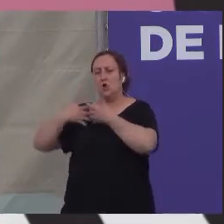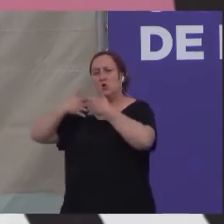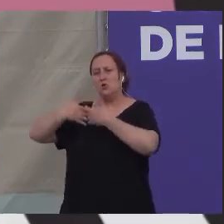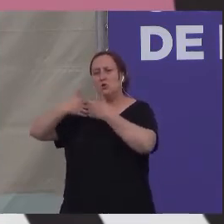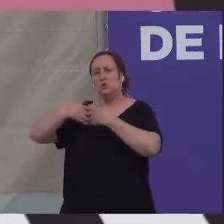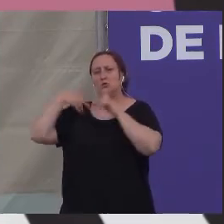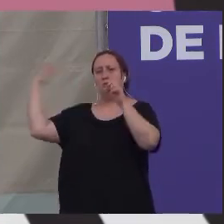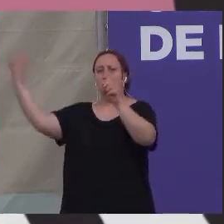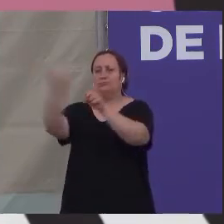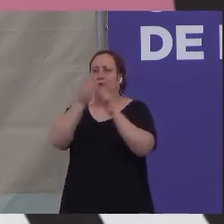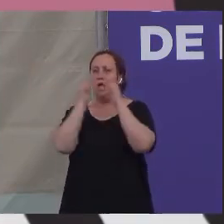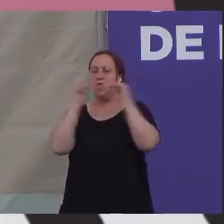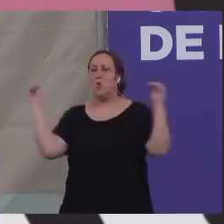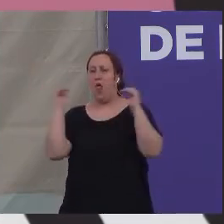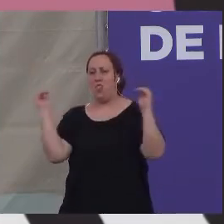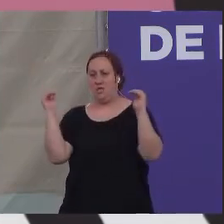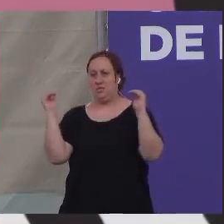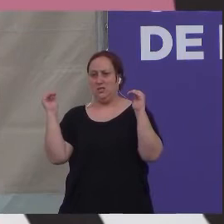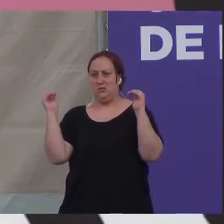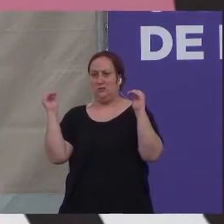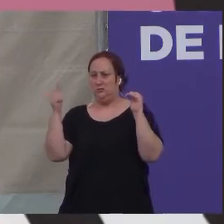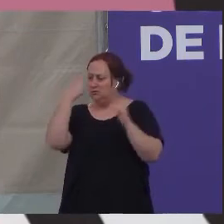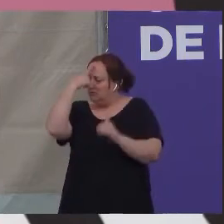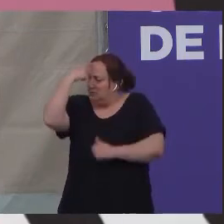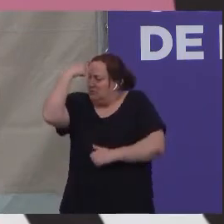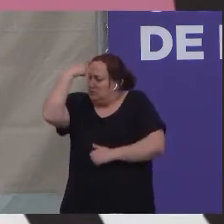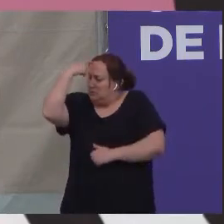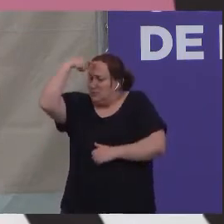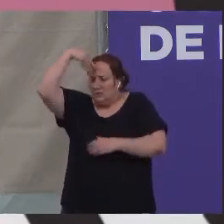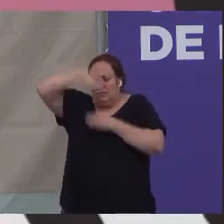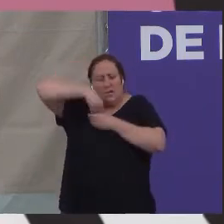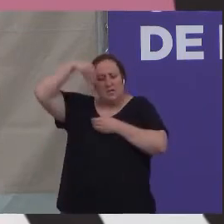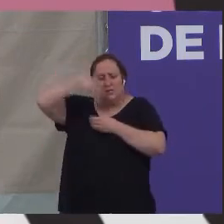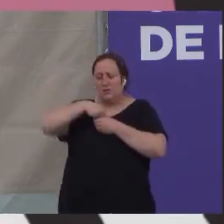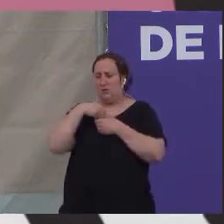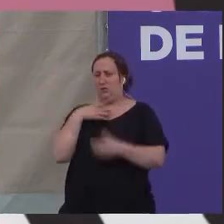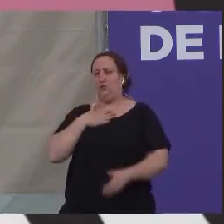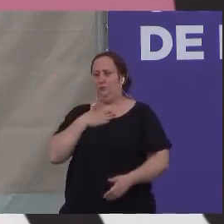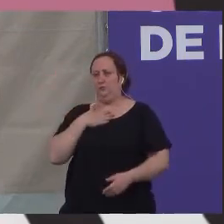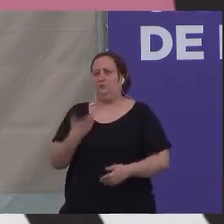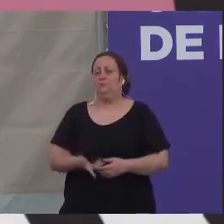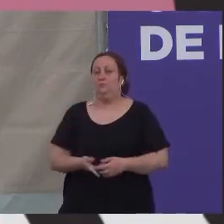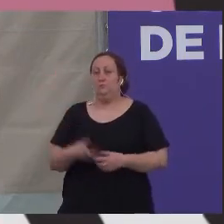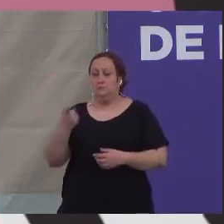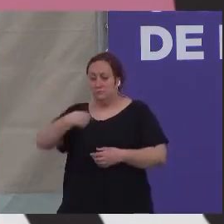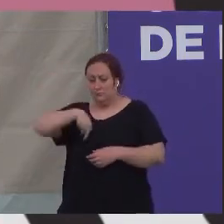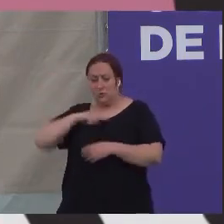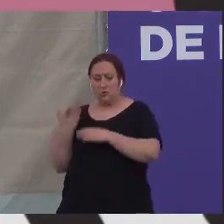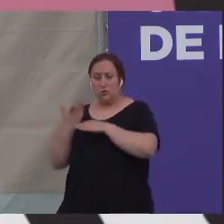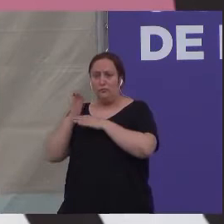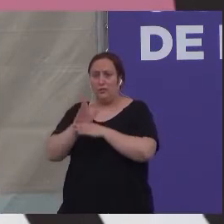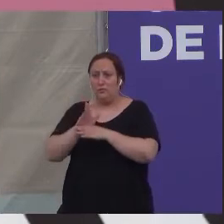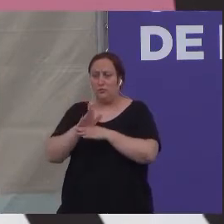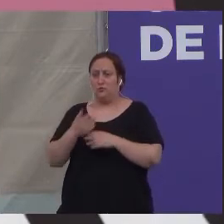igualdad. Nos lo creemos y lo llevamos en el ADN. Nos ofrecemos desde